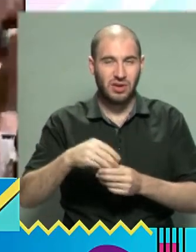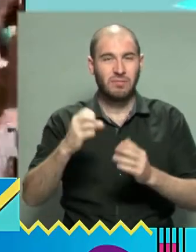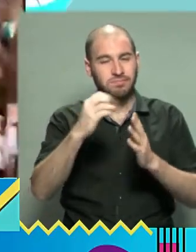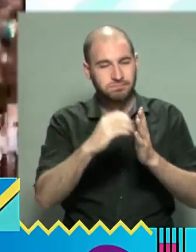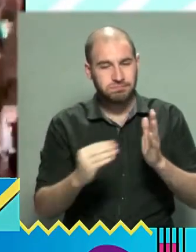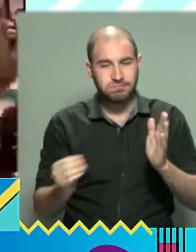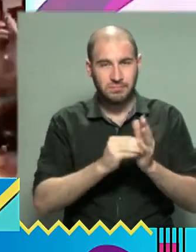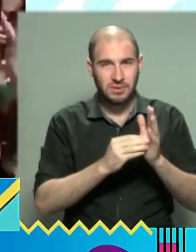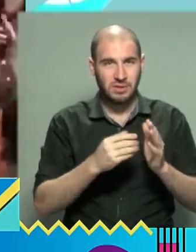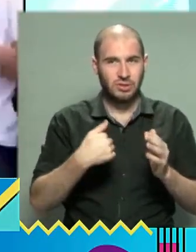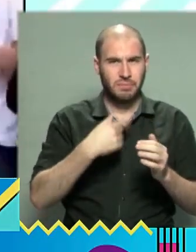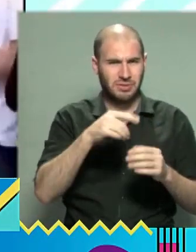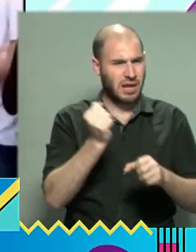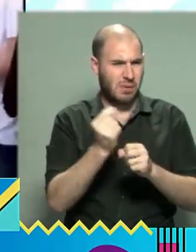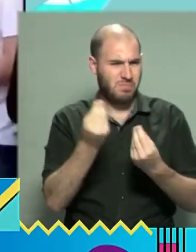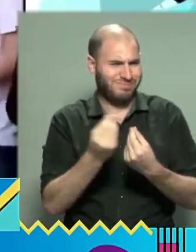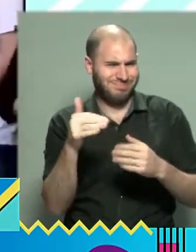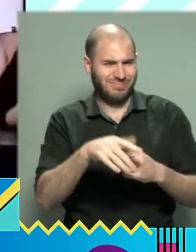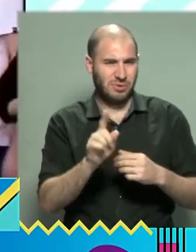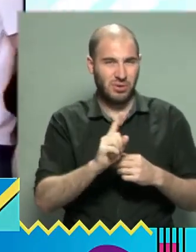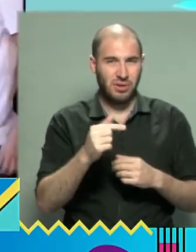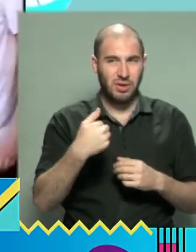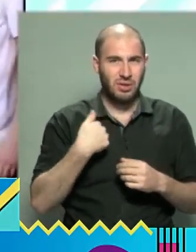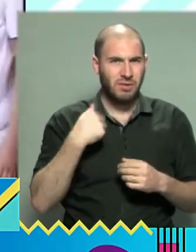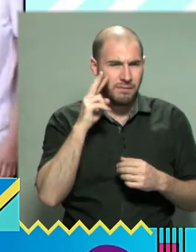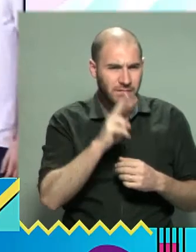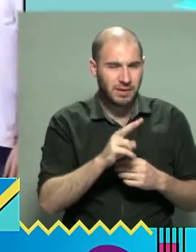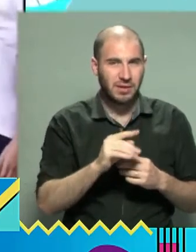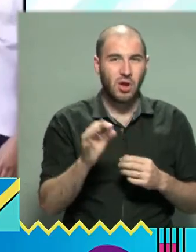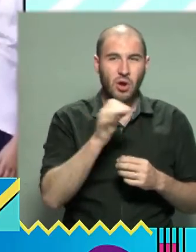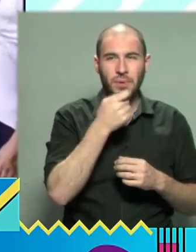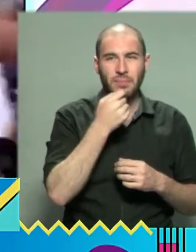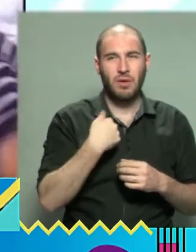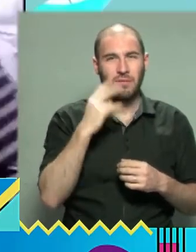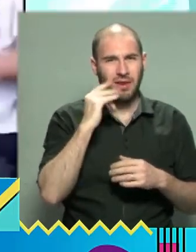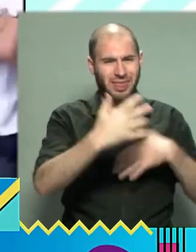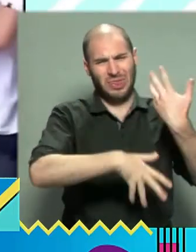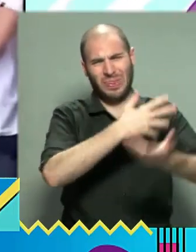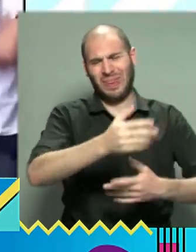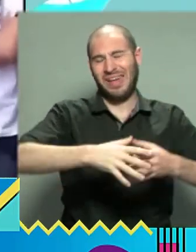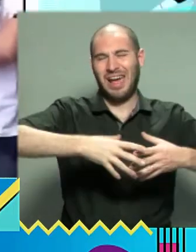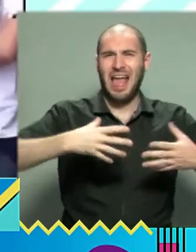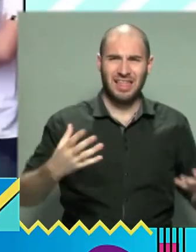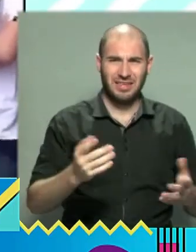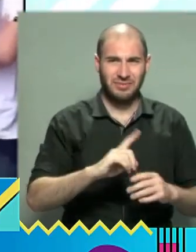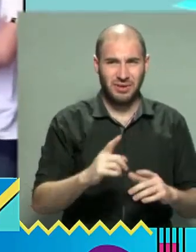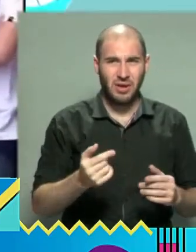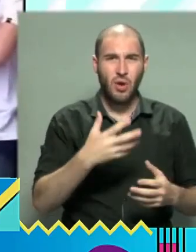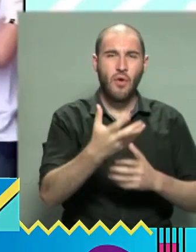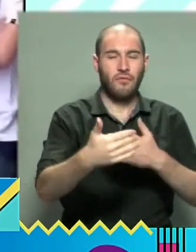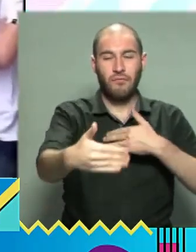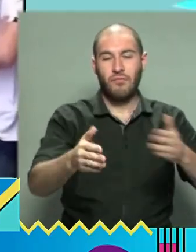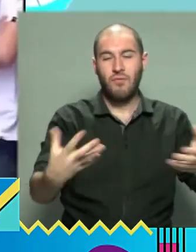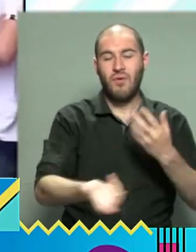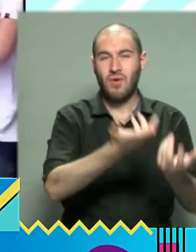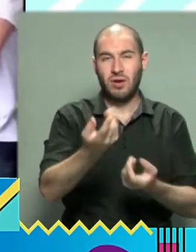listas, y yo no veía a muchos trabajadores. A ver lo que me tocaba ver, y tampoco me tocó ver un despelote gigante. Se había prendido fuego un